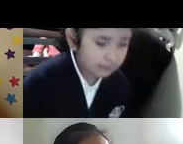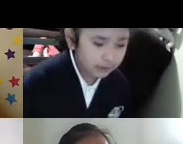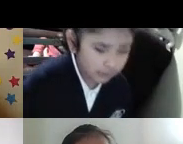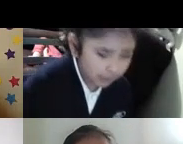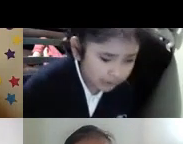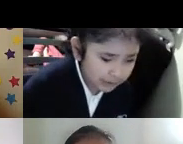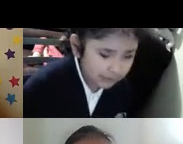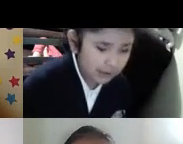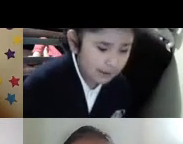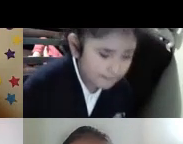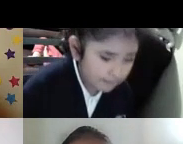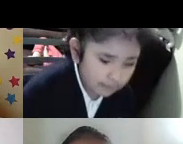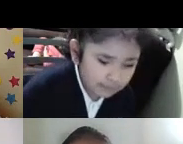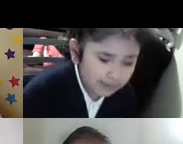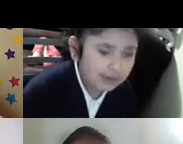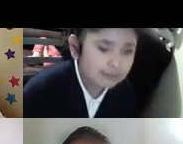Ahí eligió